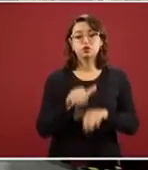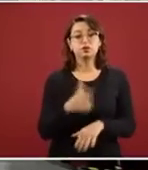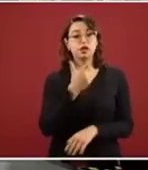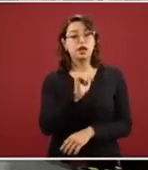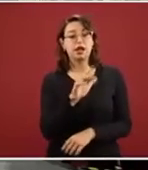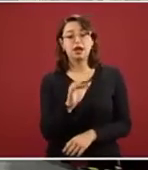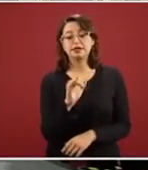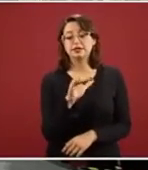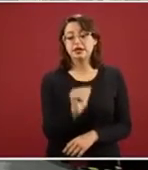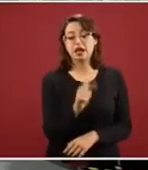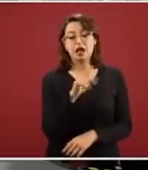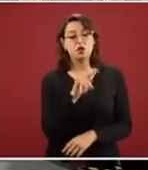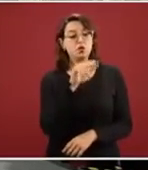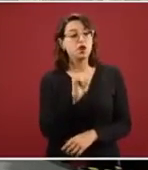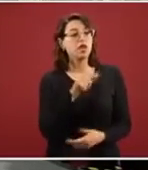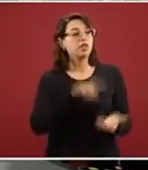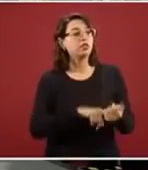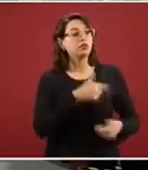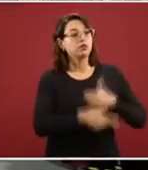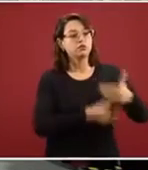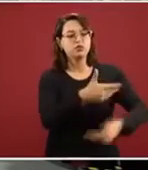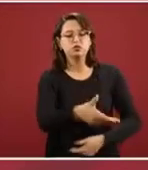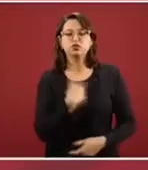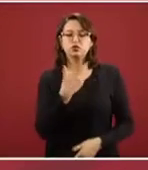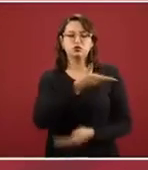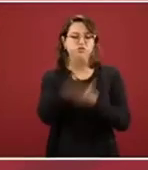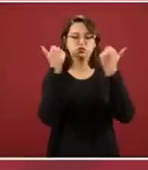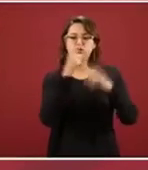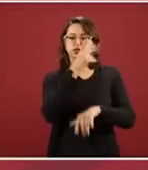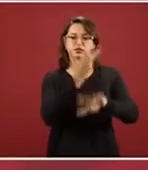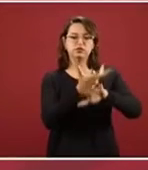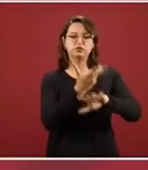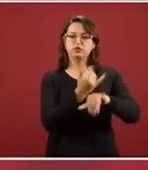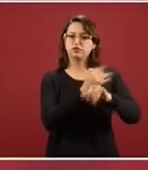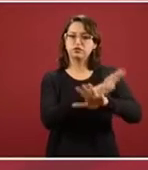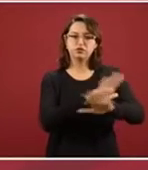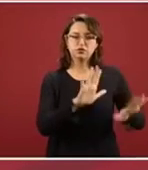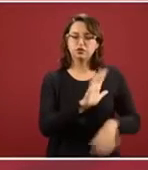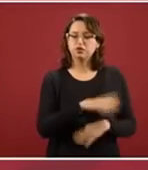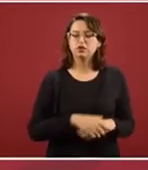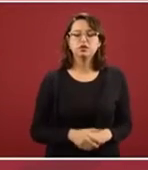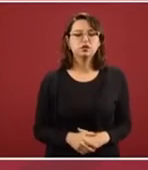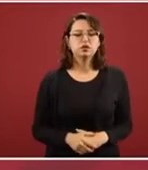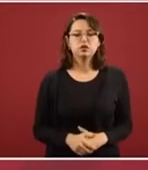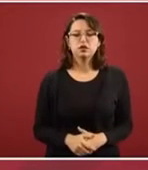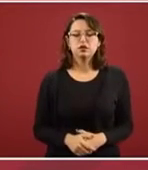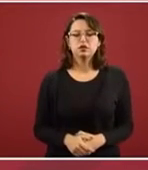cómo va este proceso judicial en Estados Unidos.